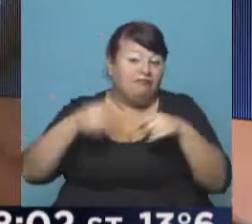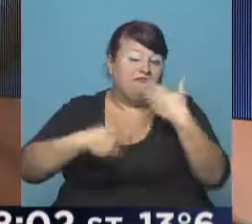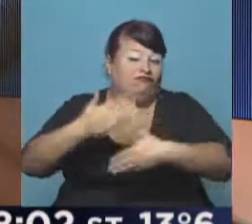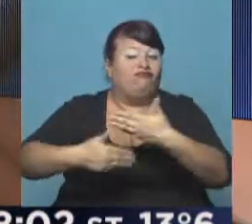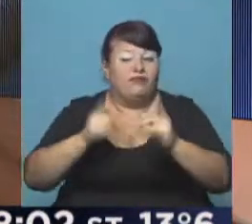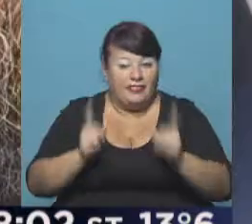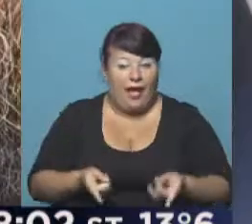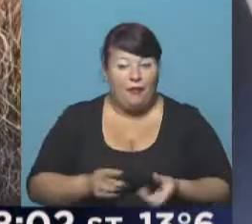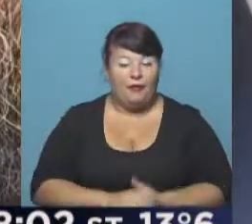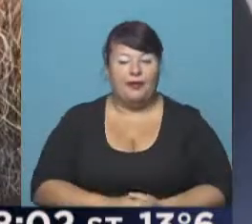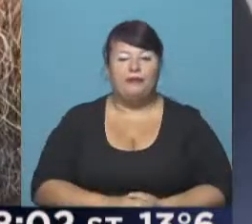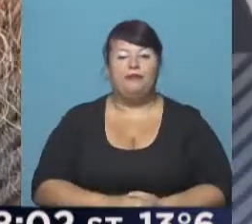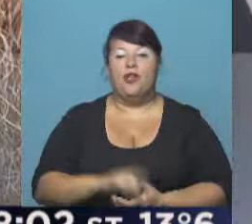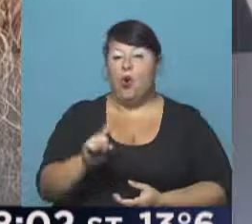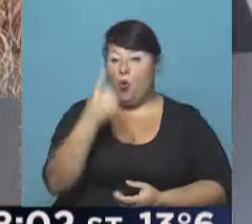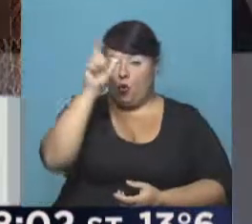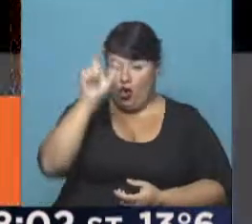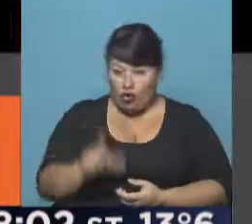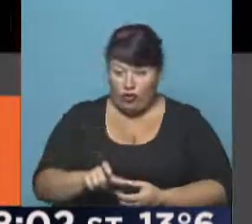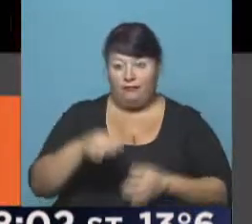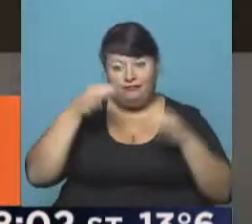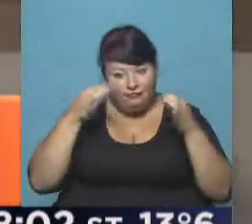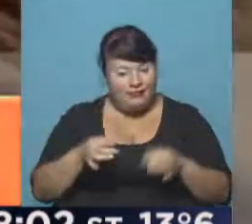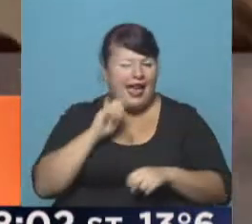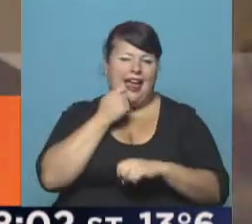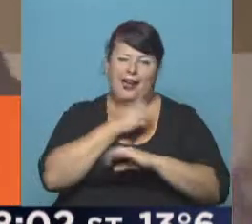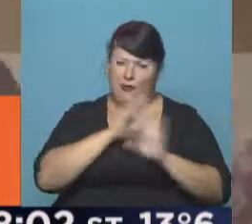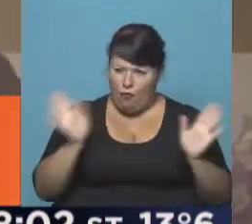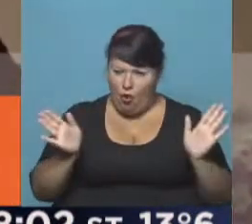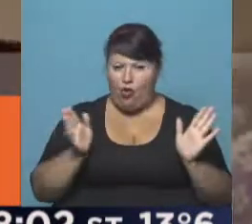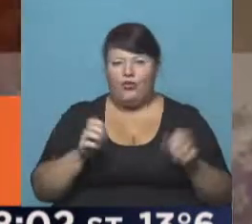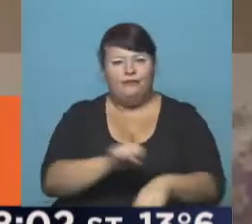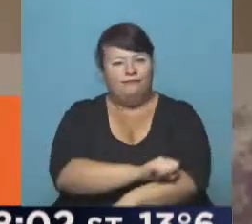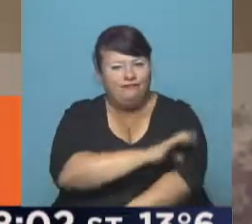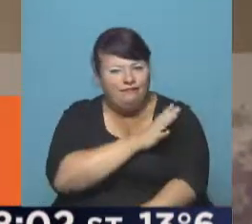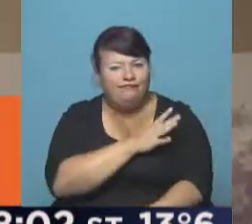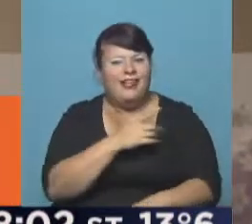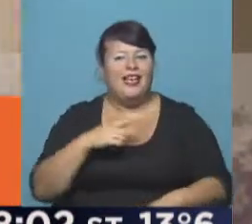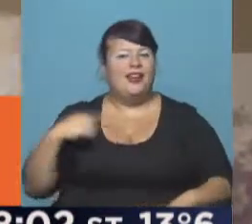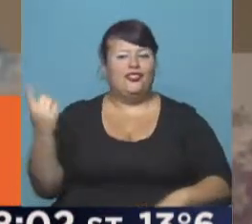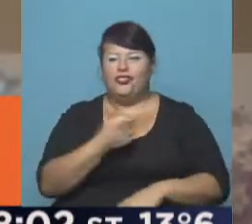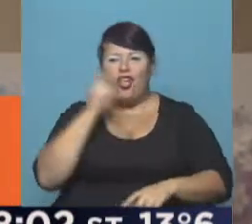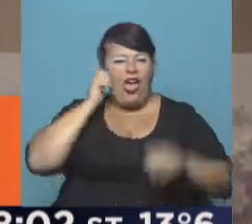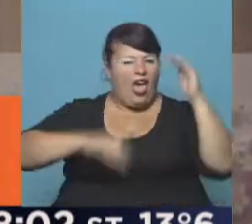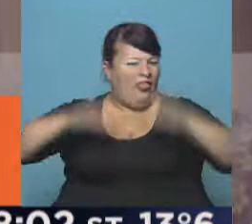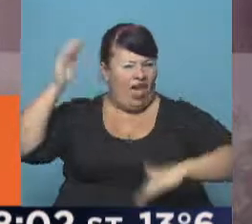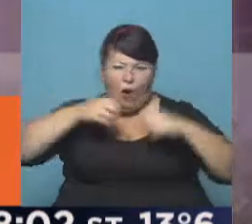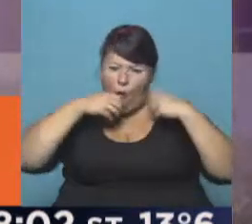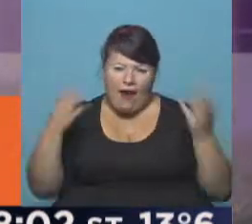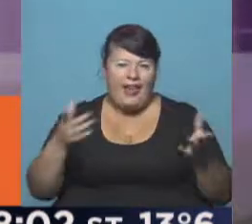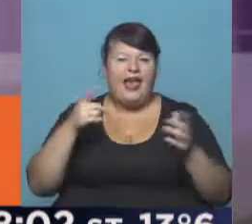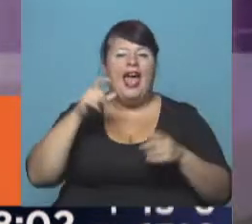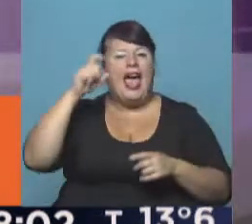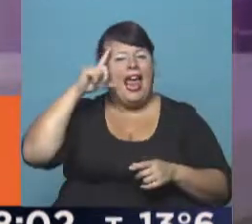evolución. Unipersonal que es realmente bellísimo, conmovedor, para todas las edades, el elogio